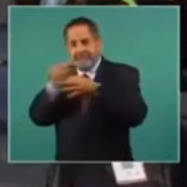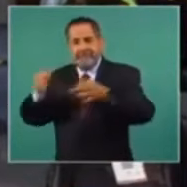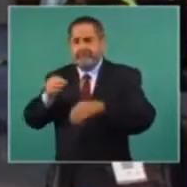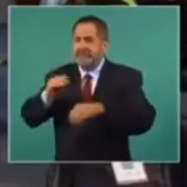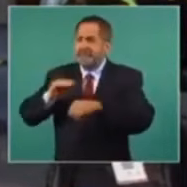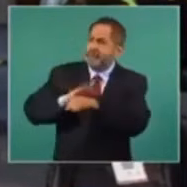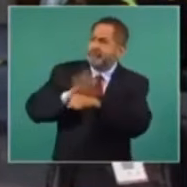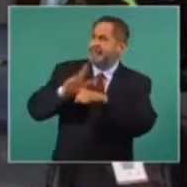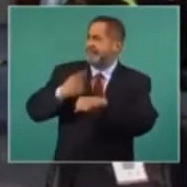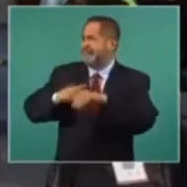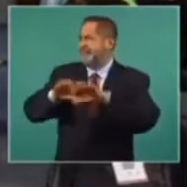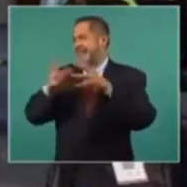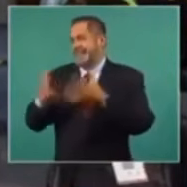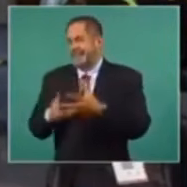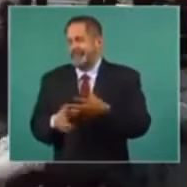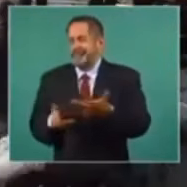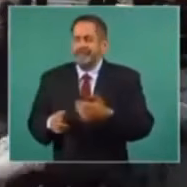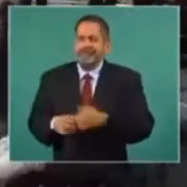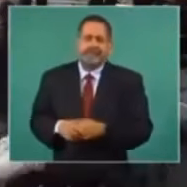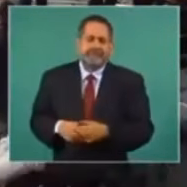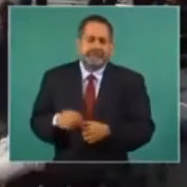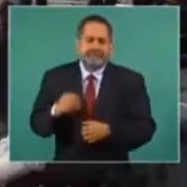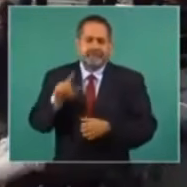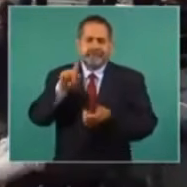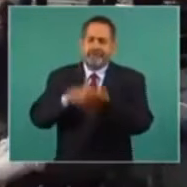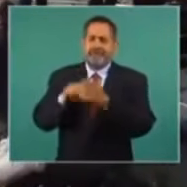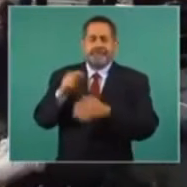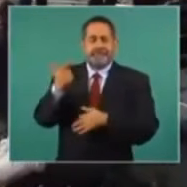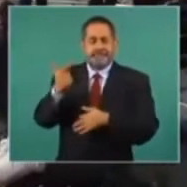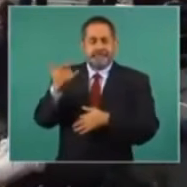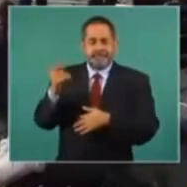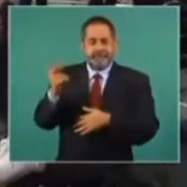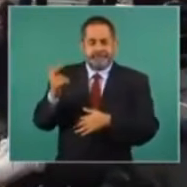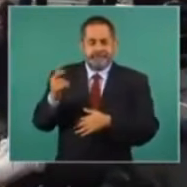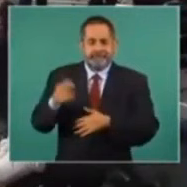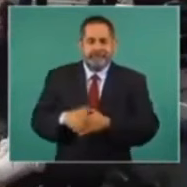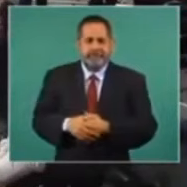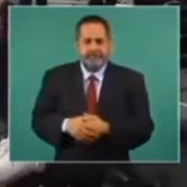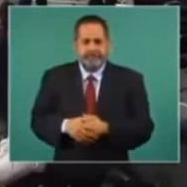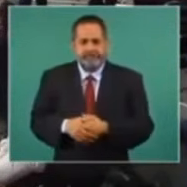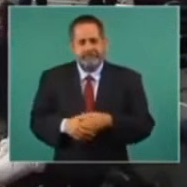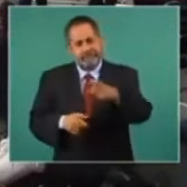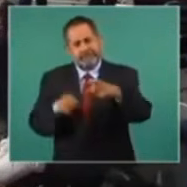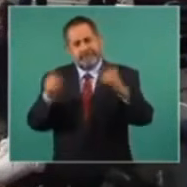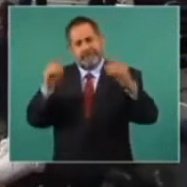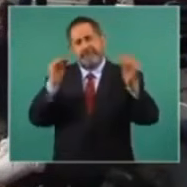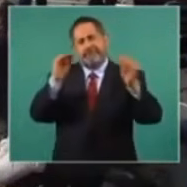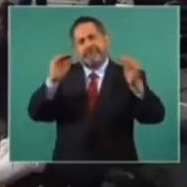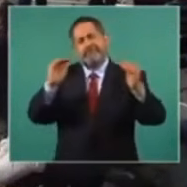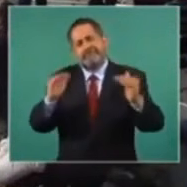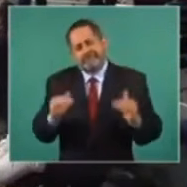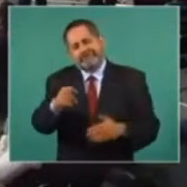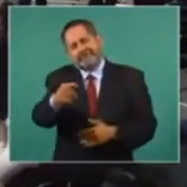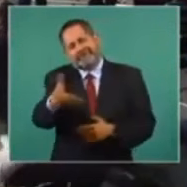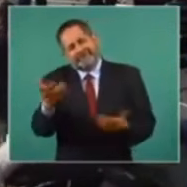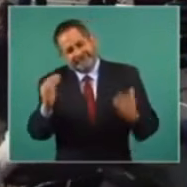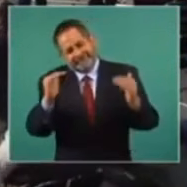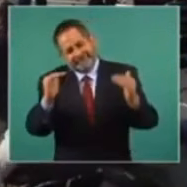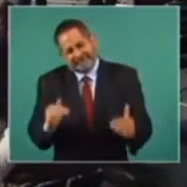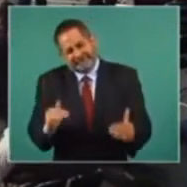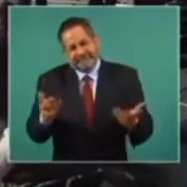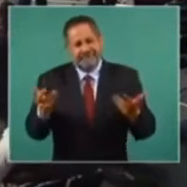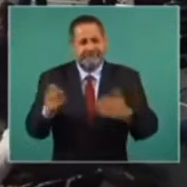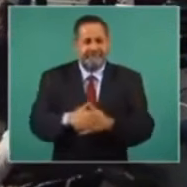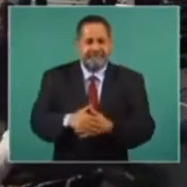obviamente lo estaban grabando. Él quería hacer la nota, le gusta, goza eso. Y bueno, pues vimos a Jorge